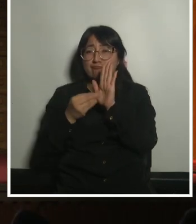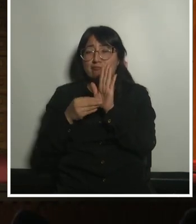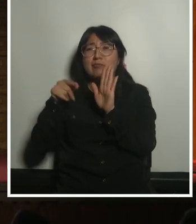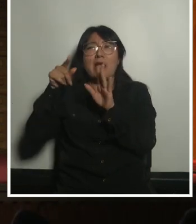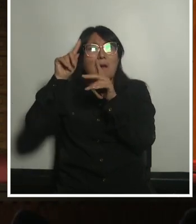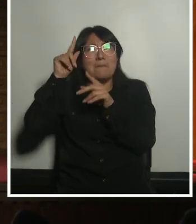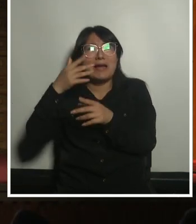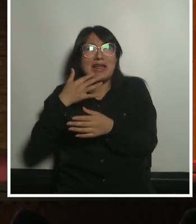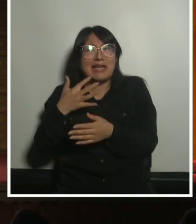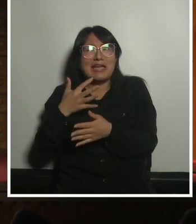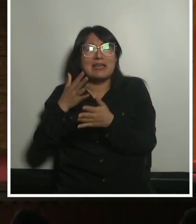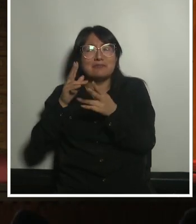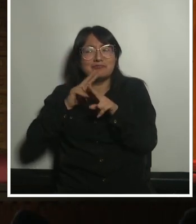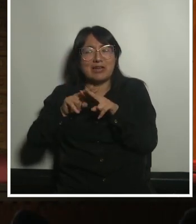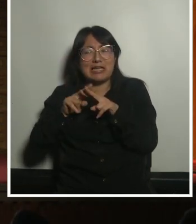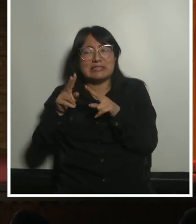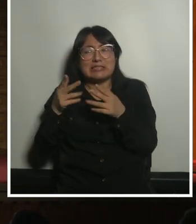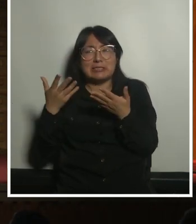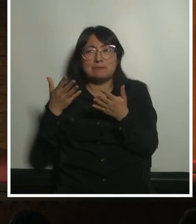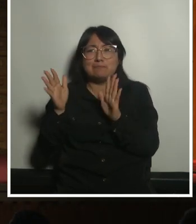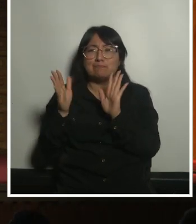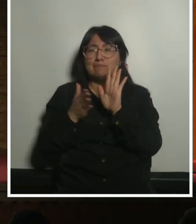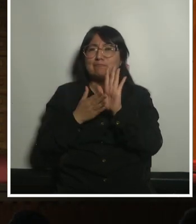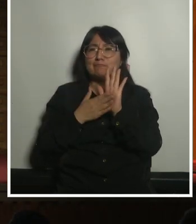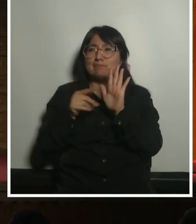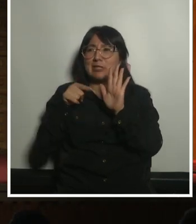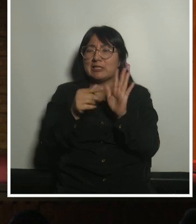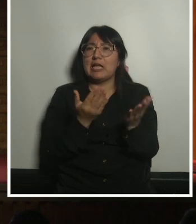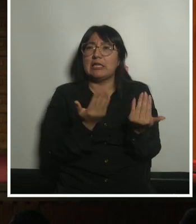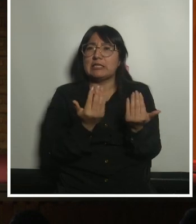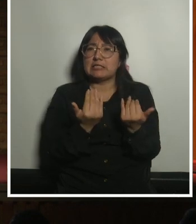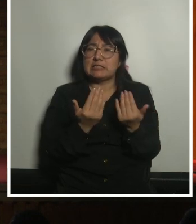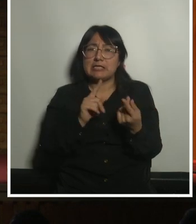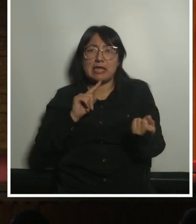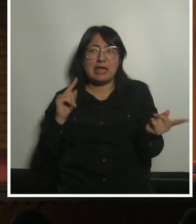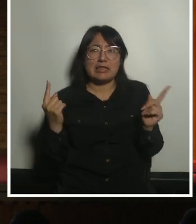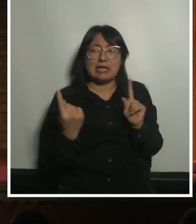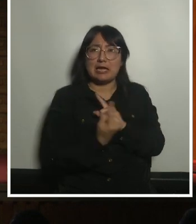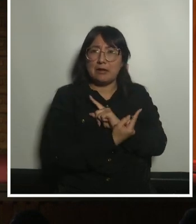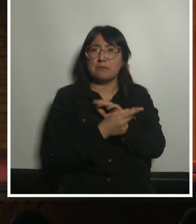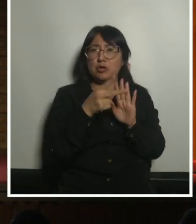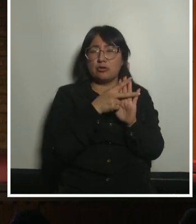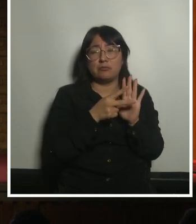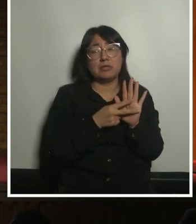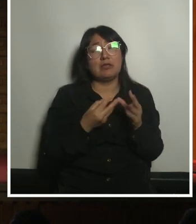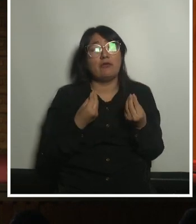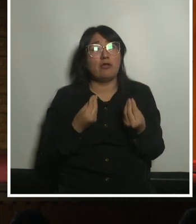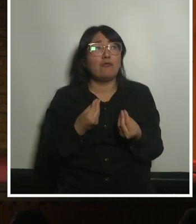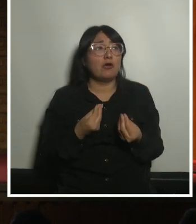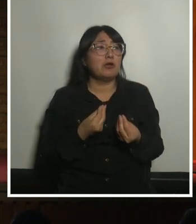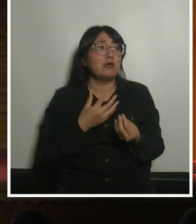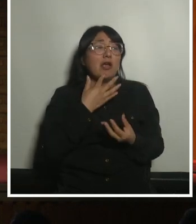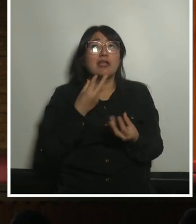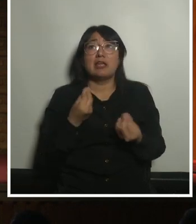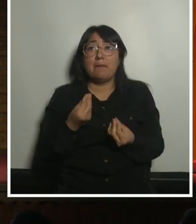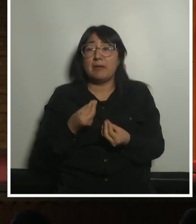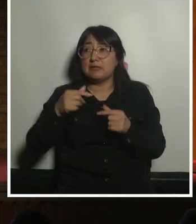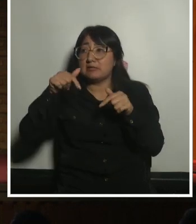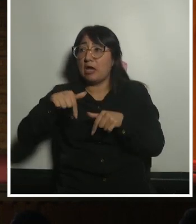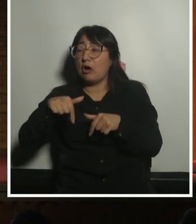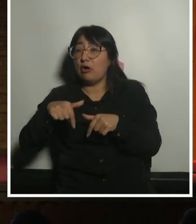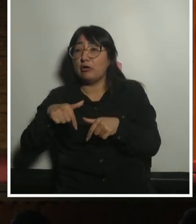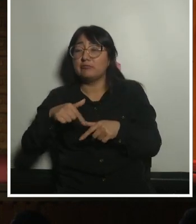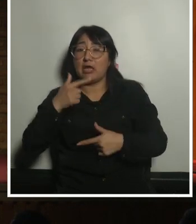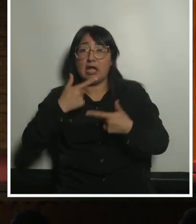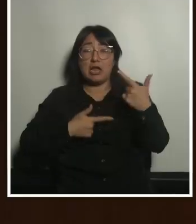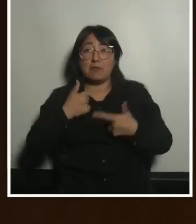hacer más cercana esta necesidad de cambio normativo. Y bueno, ¿en qué estado está la actualización de la Política